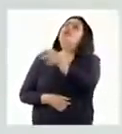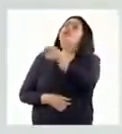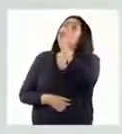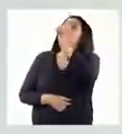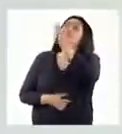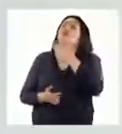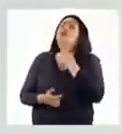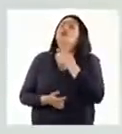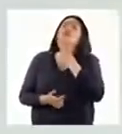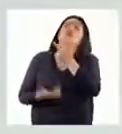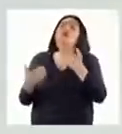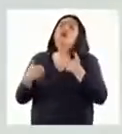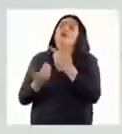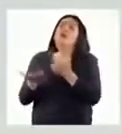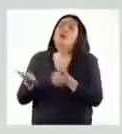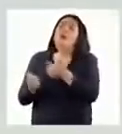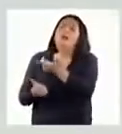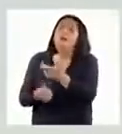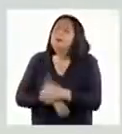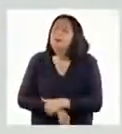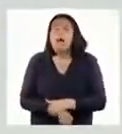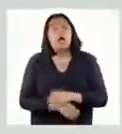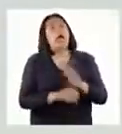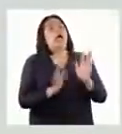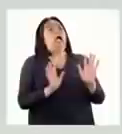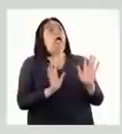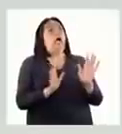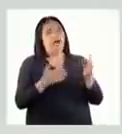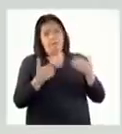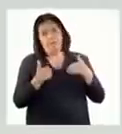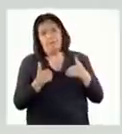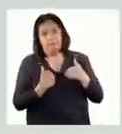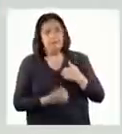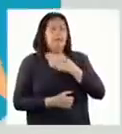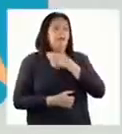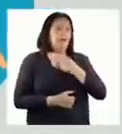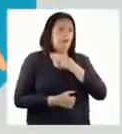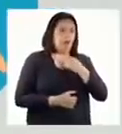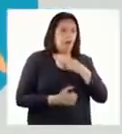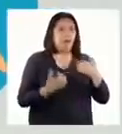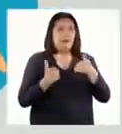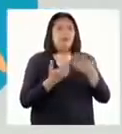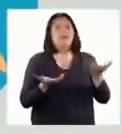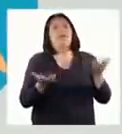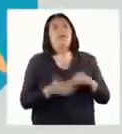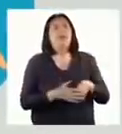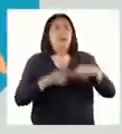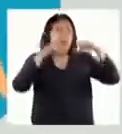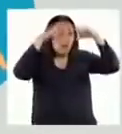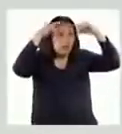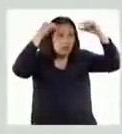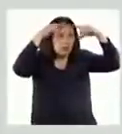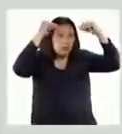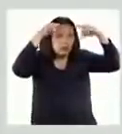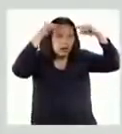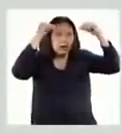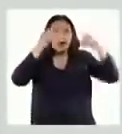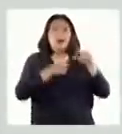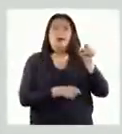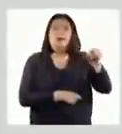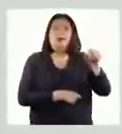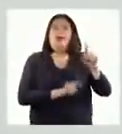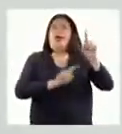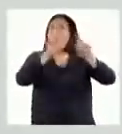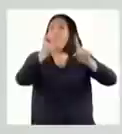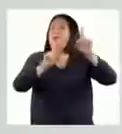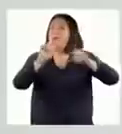¿Cuál es su animal favorito? Ah, pues mi animal favorito es la lechuza. En